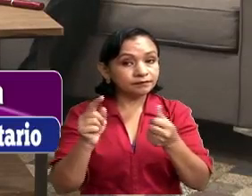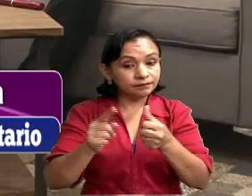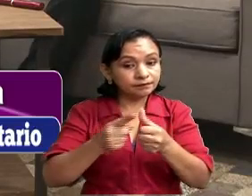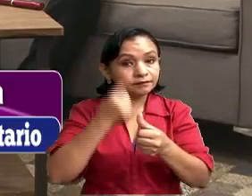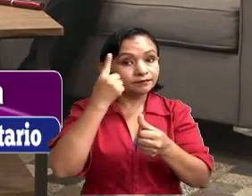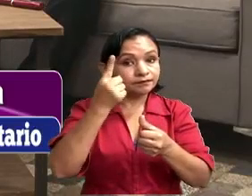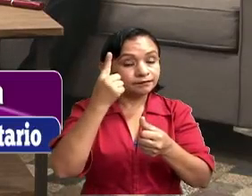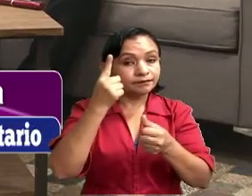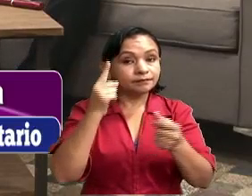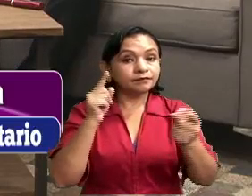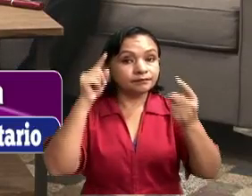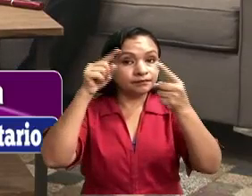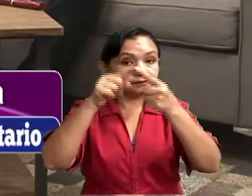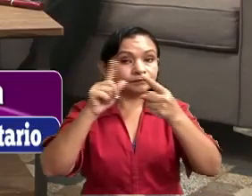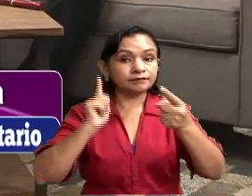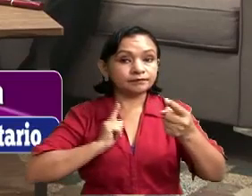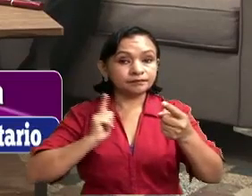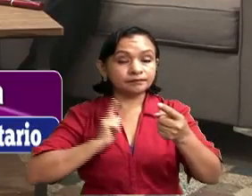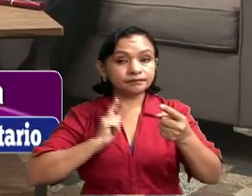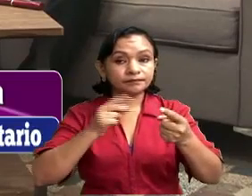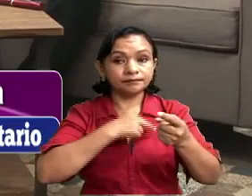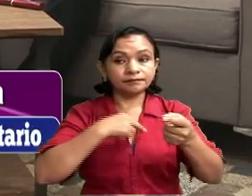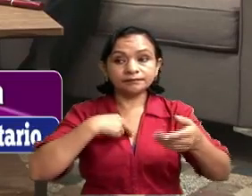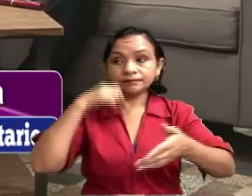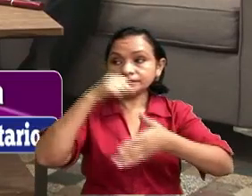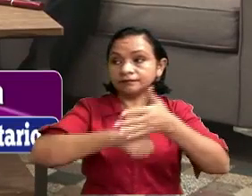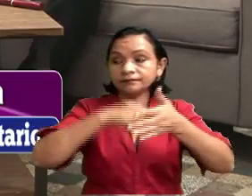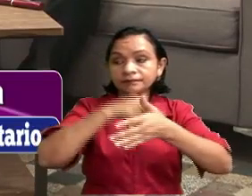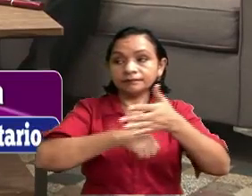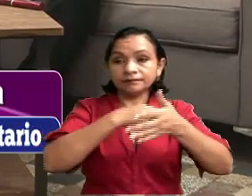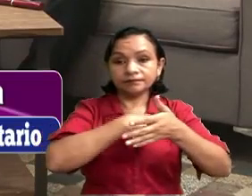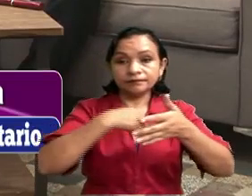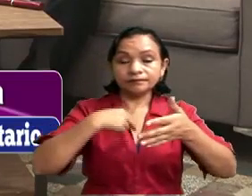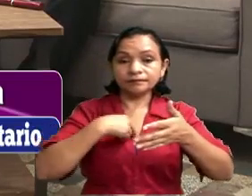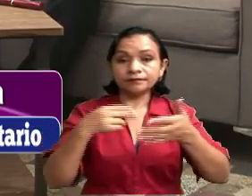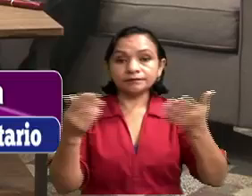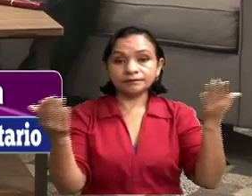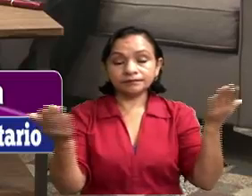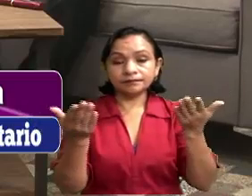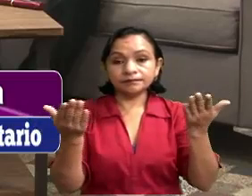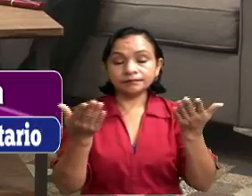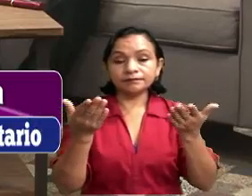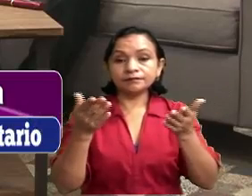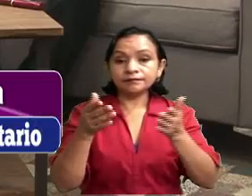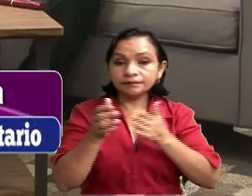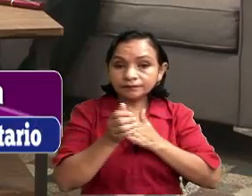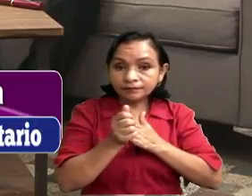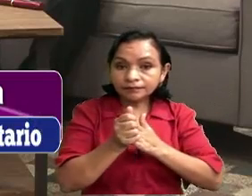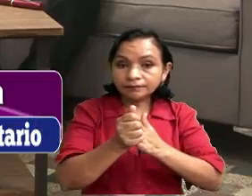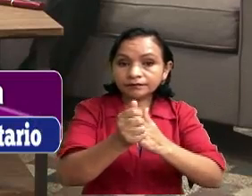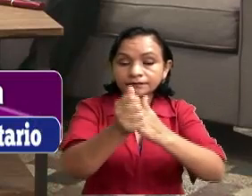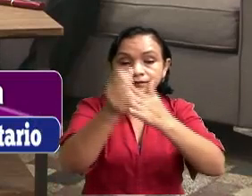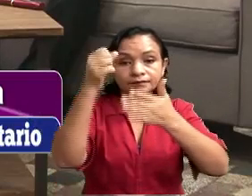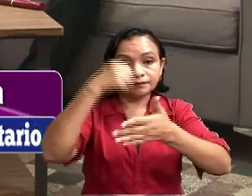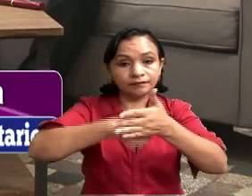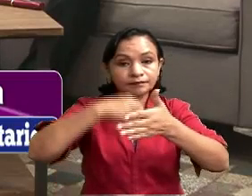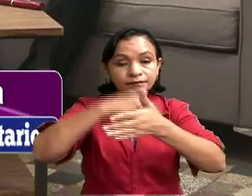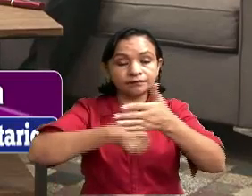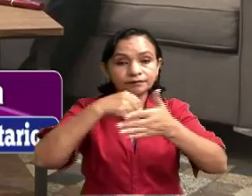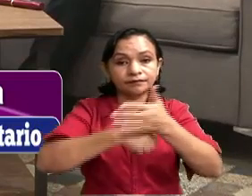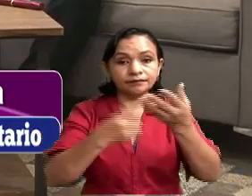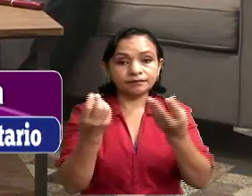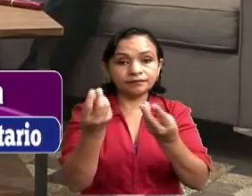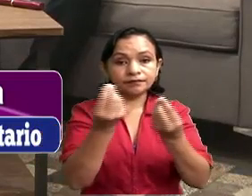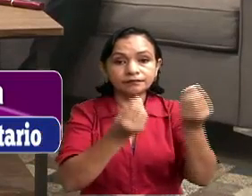gran componente de todos los esfuerzos que estamos haciendo para encauzar y para fortalecer la economía